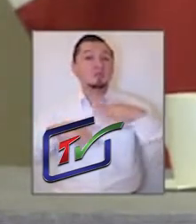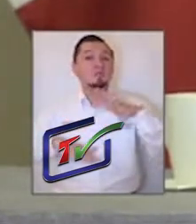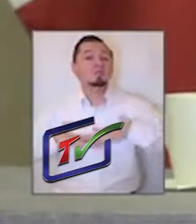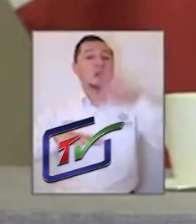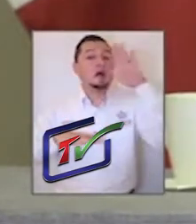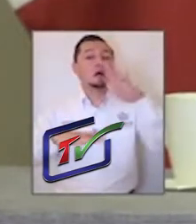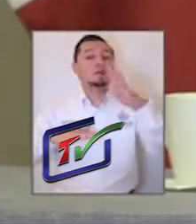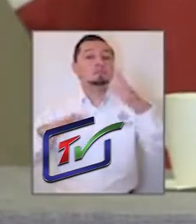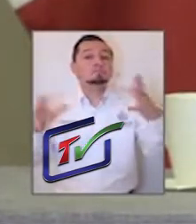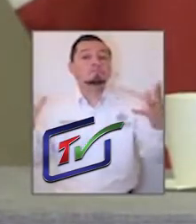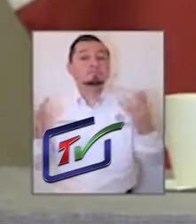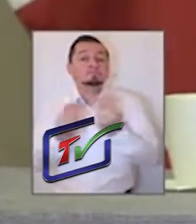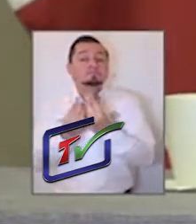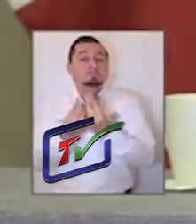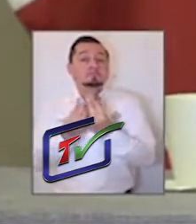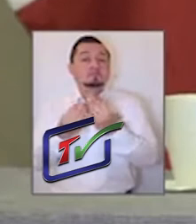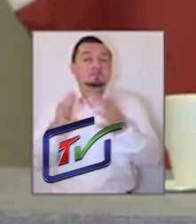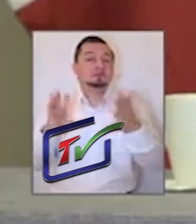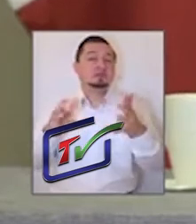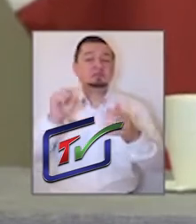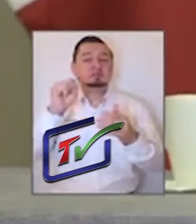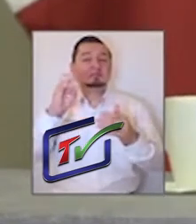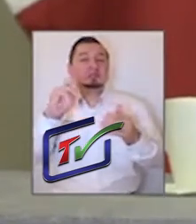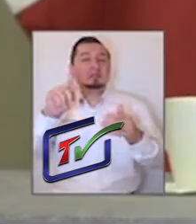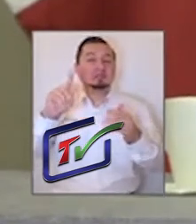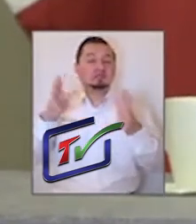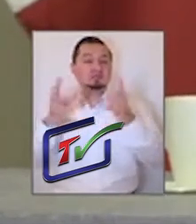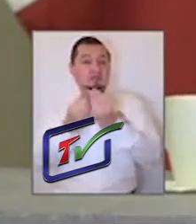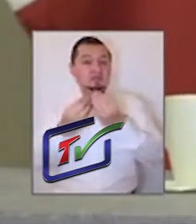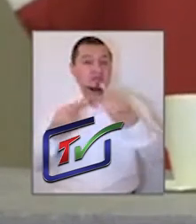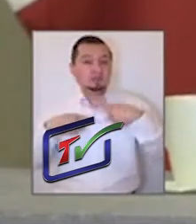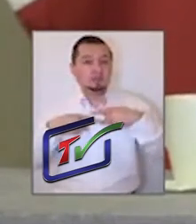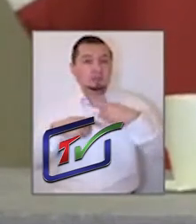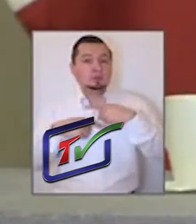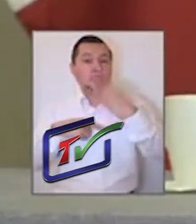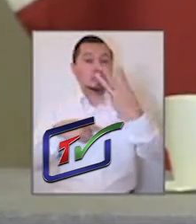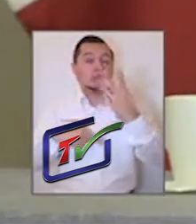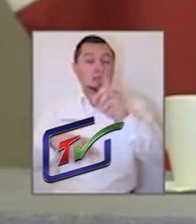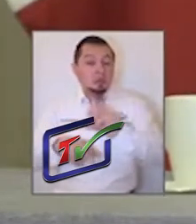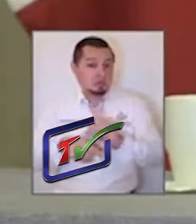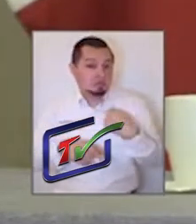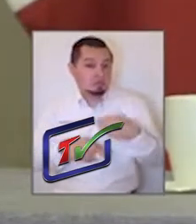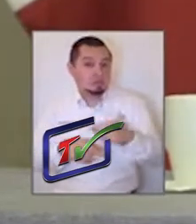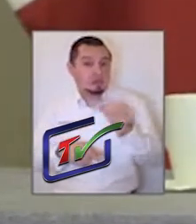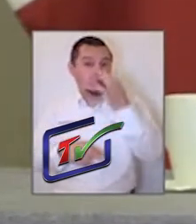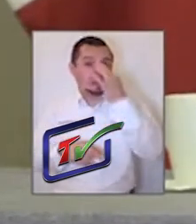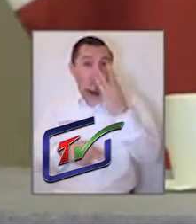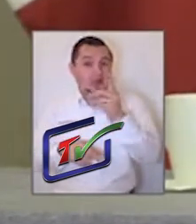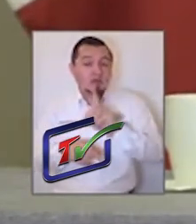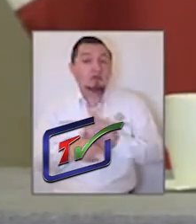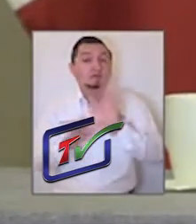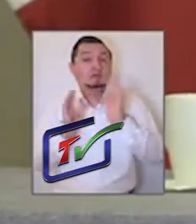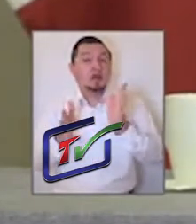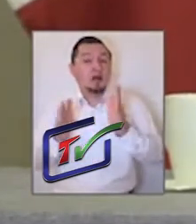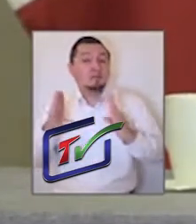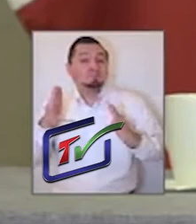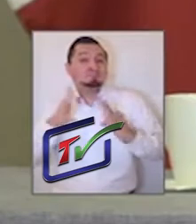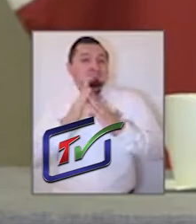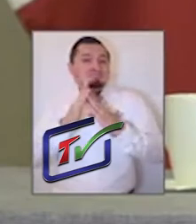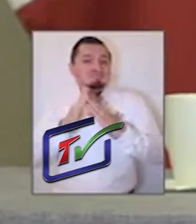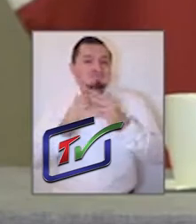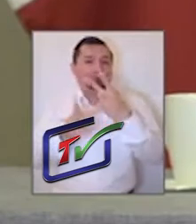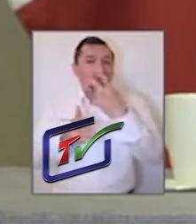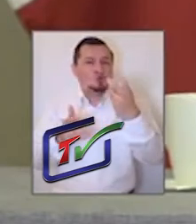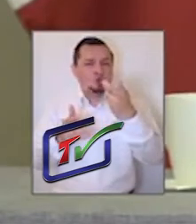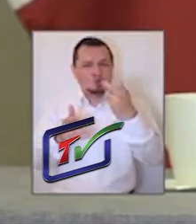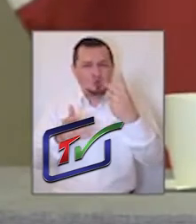de 400 si seguimos con los números que traemos en los primeros 3 días de la semana. Entonces, a partir de eso, la mesa de